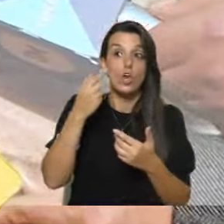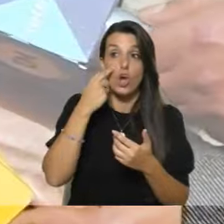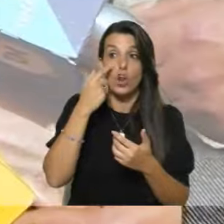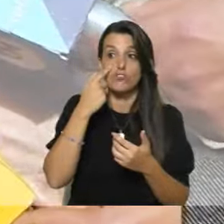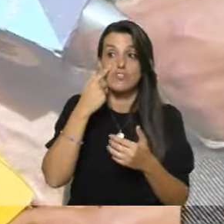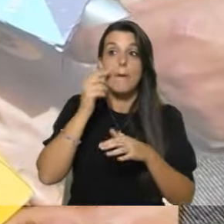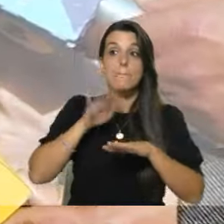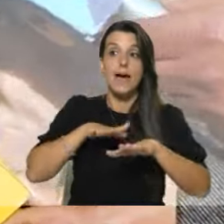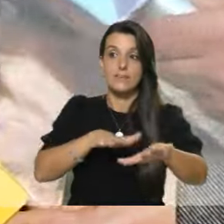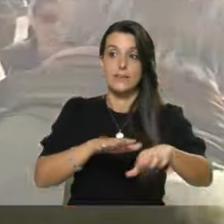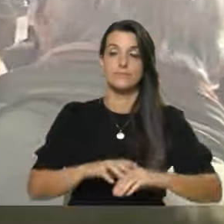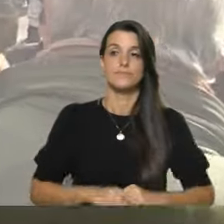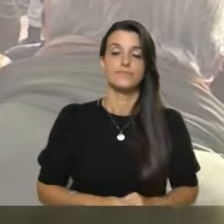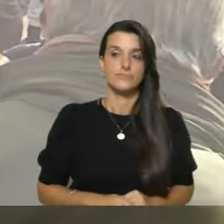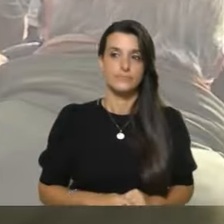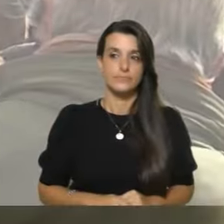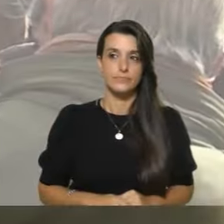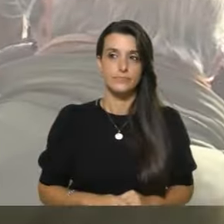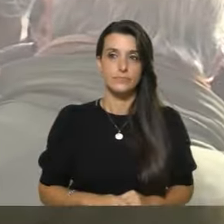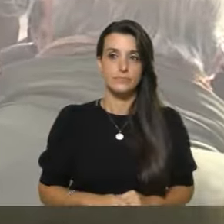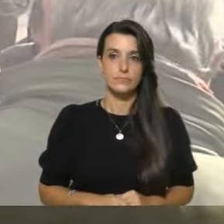marchas.